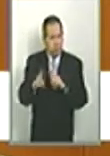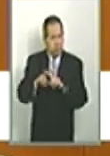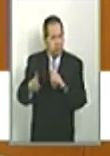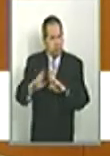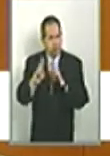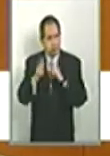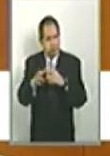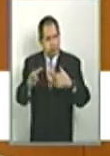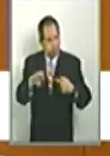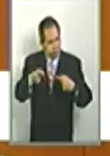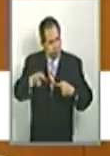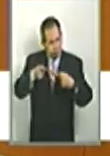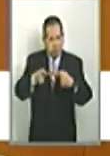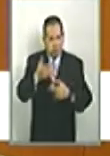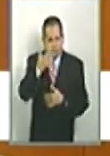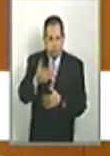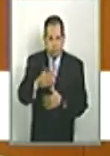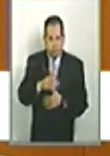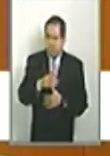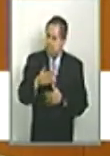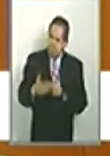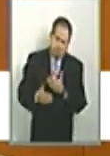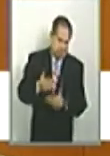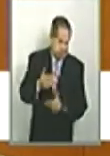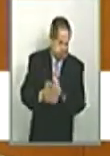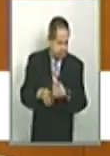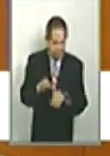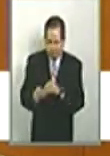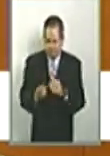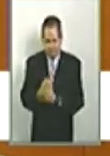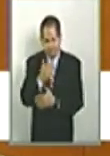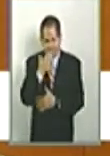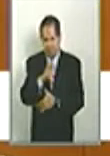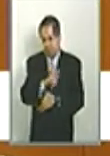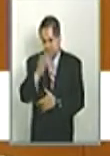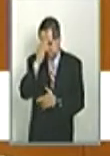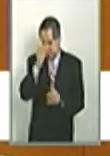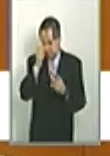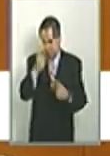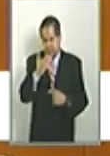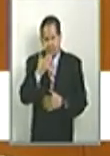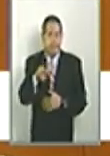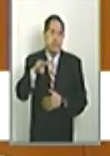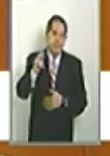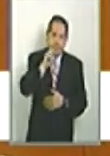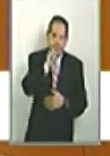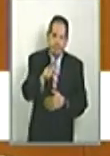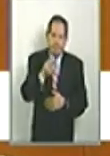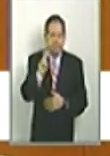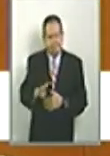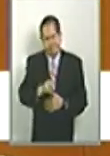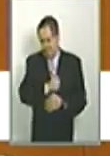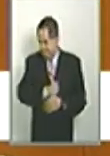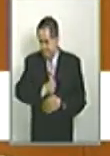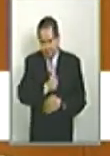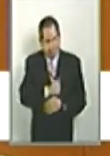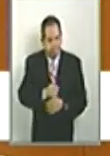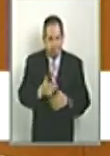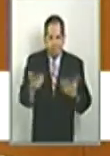reuniones de mucha productividad, quiero reconocerlo, pero también